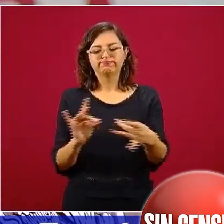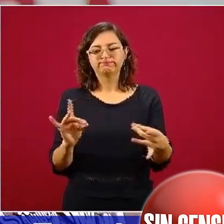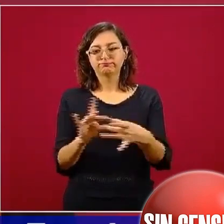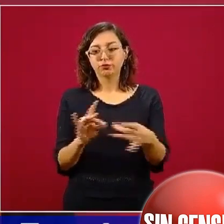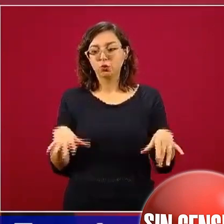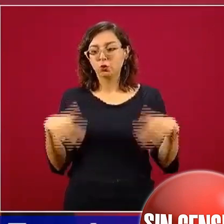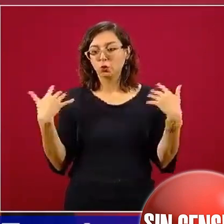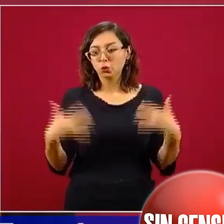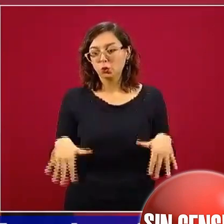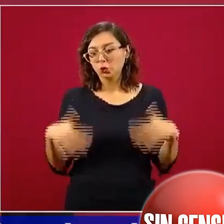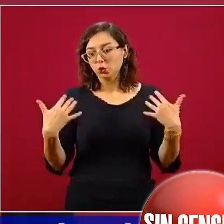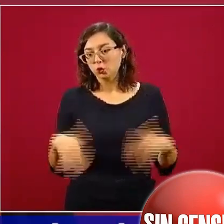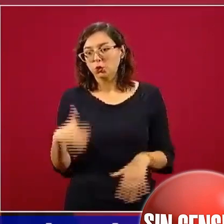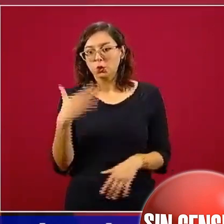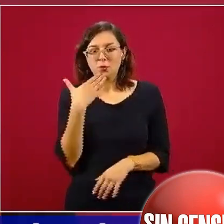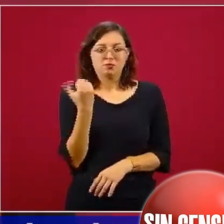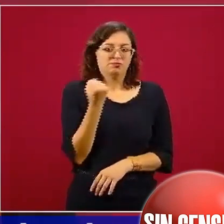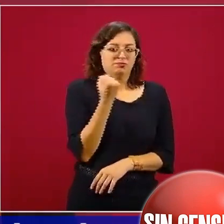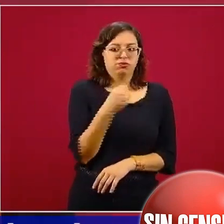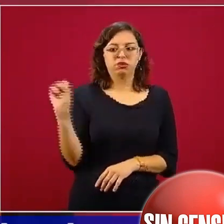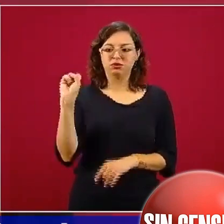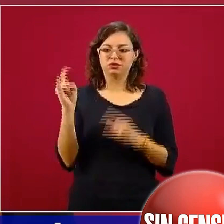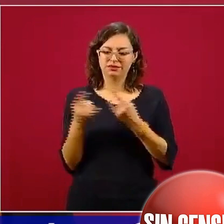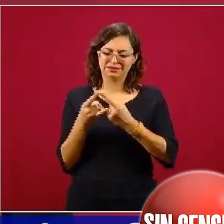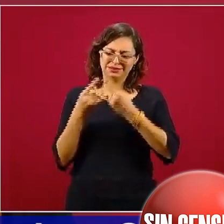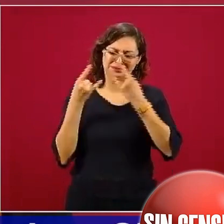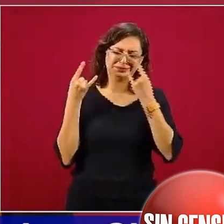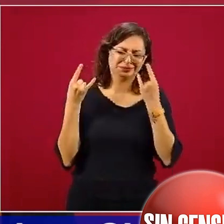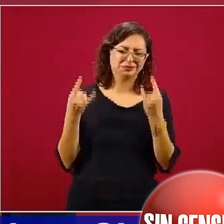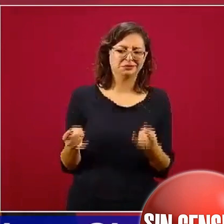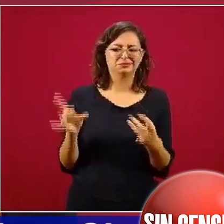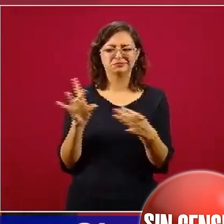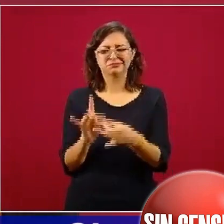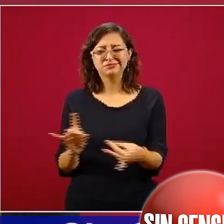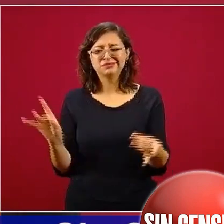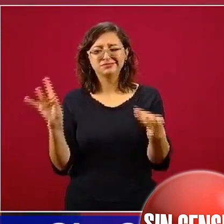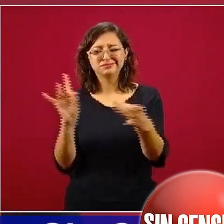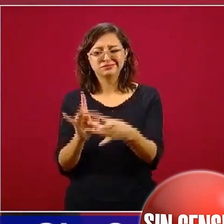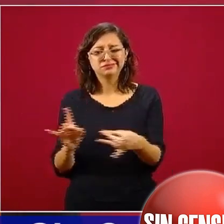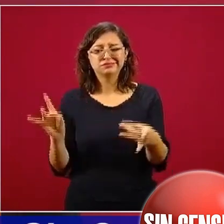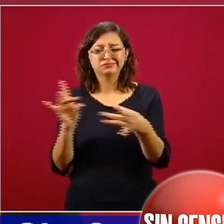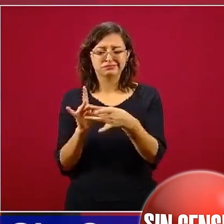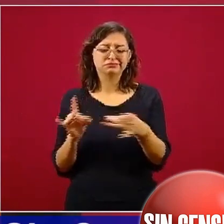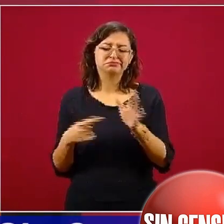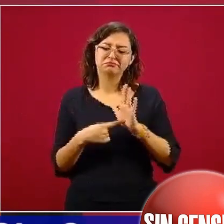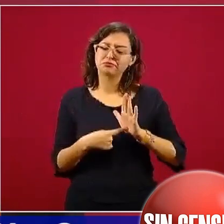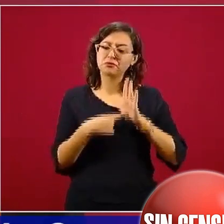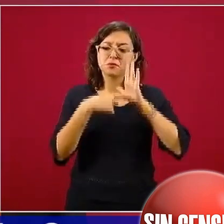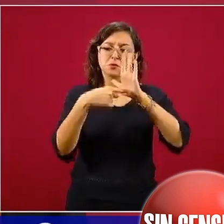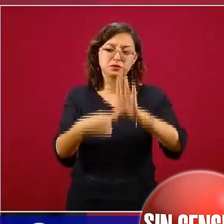es un profesional, es un historiador. Él va a